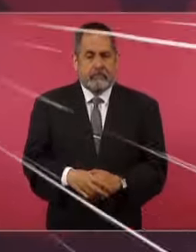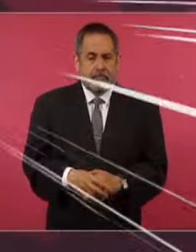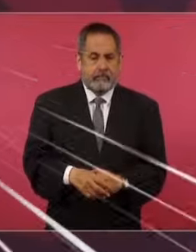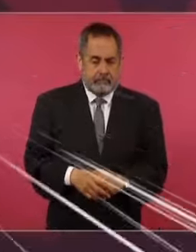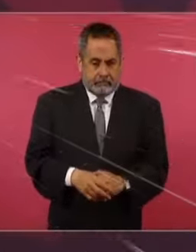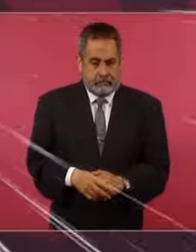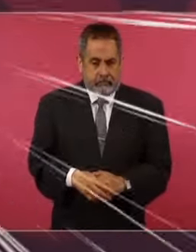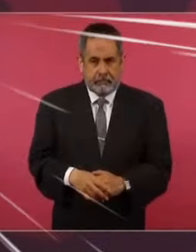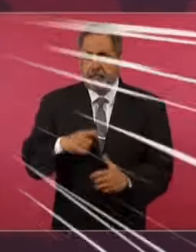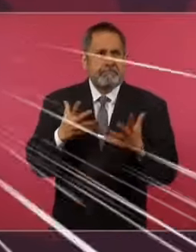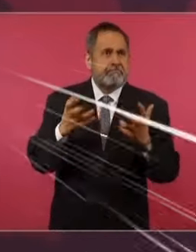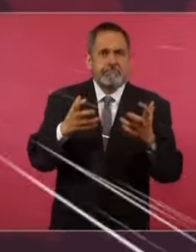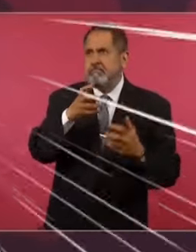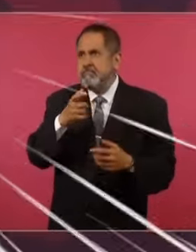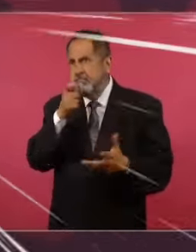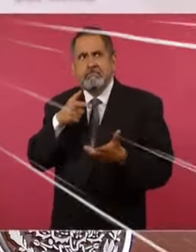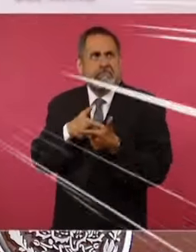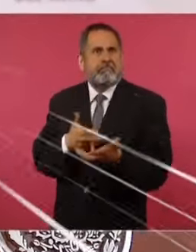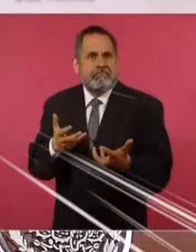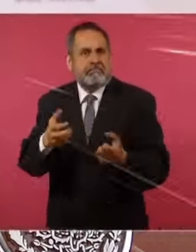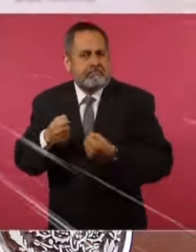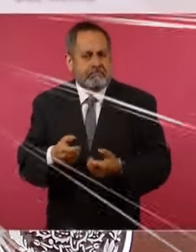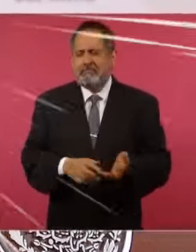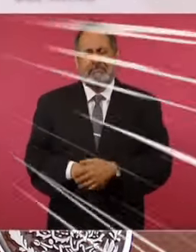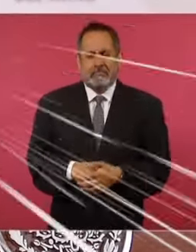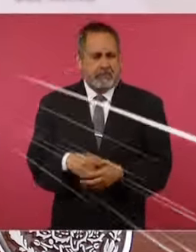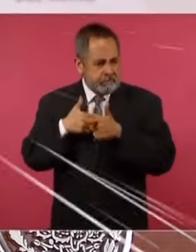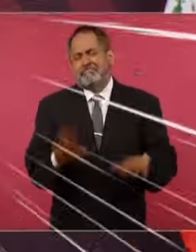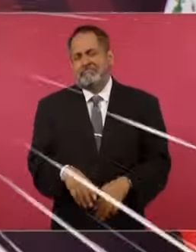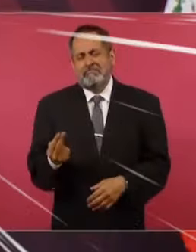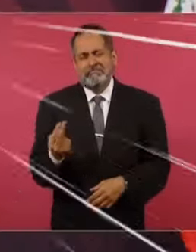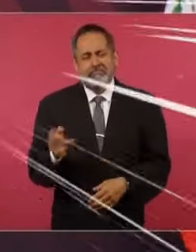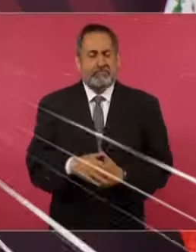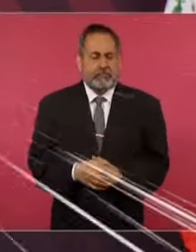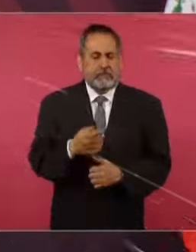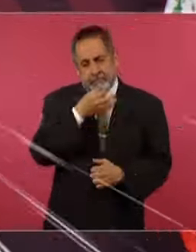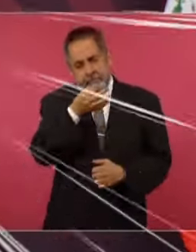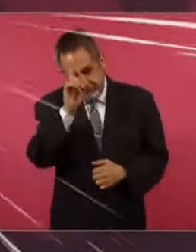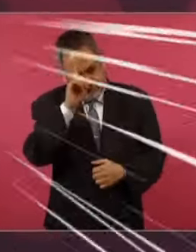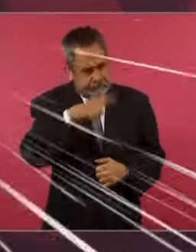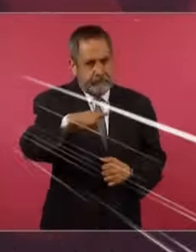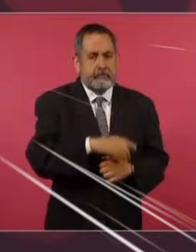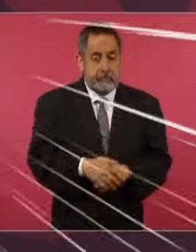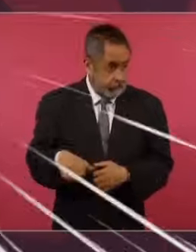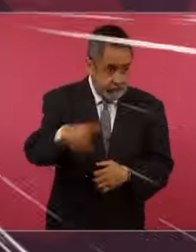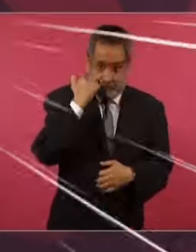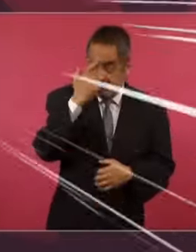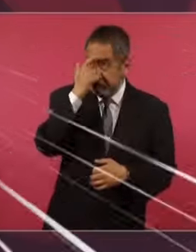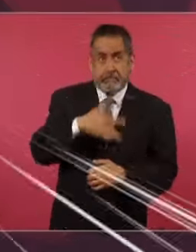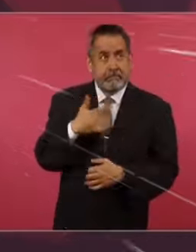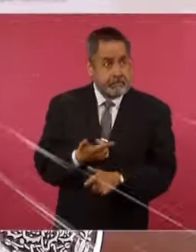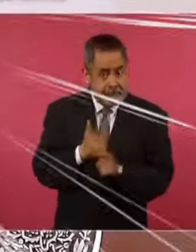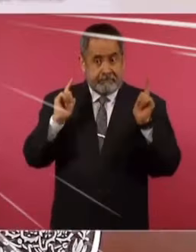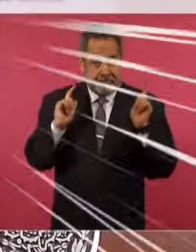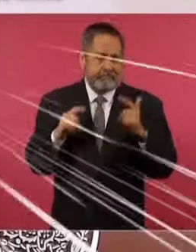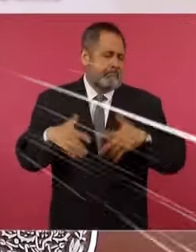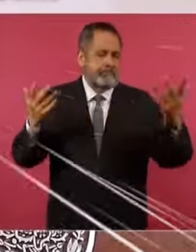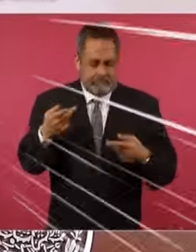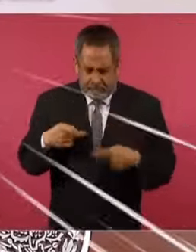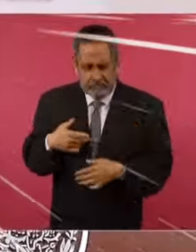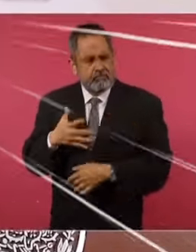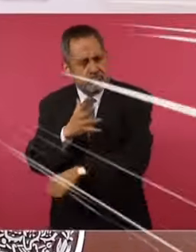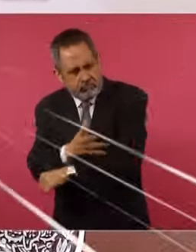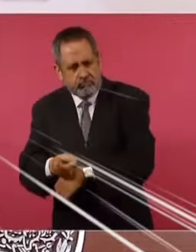tengo ambición ni al poder ni al dinero Esa sería mi recomendación para ser libres Hay que